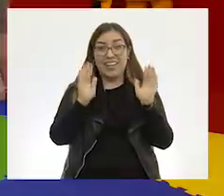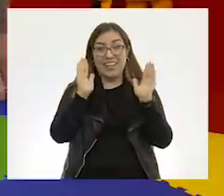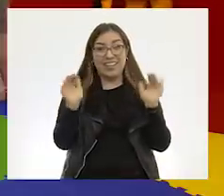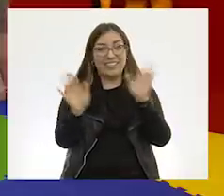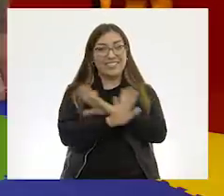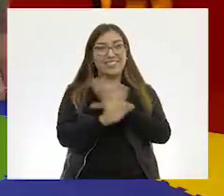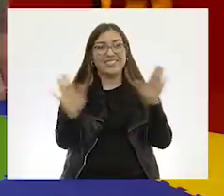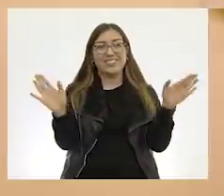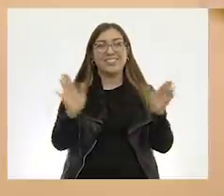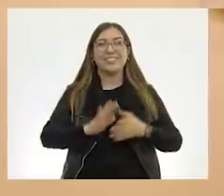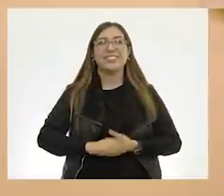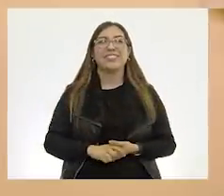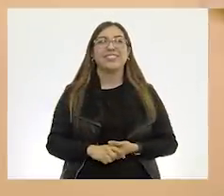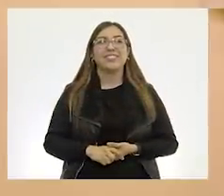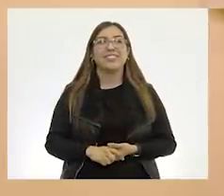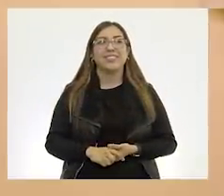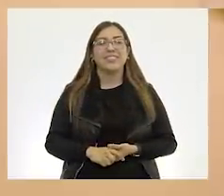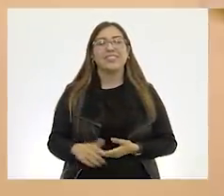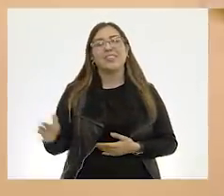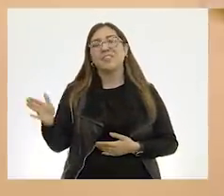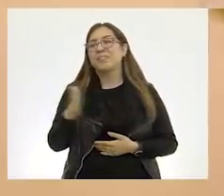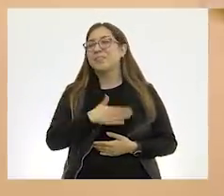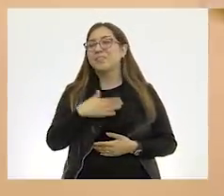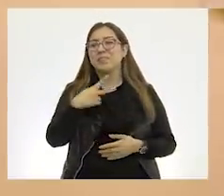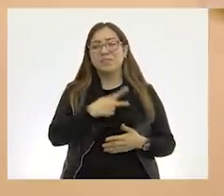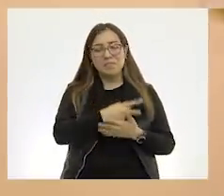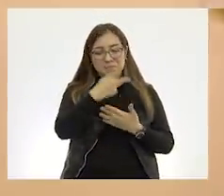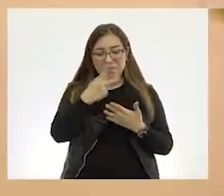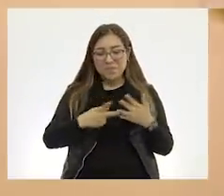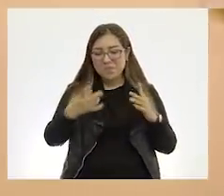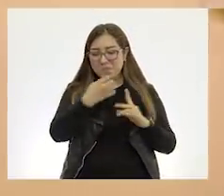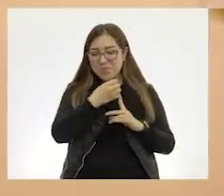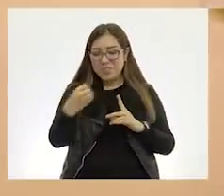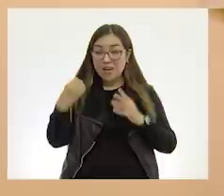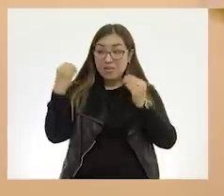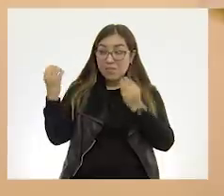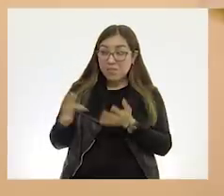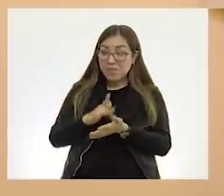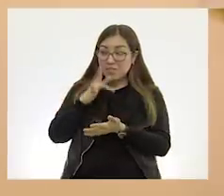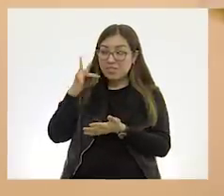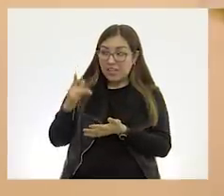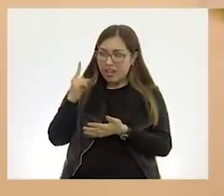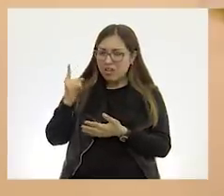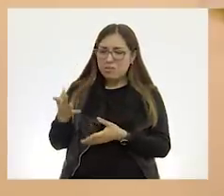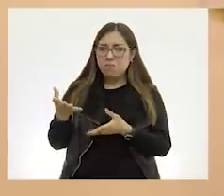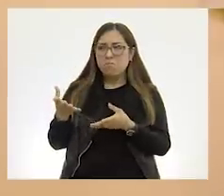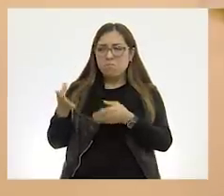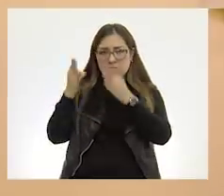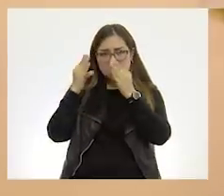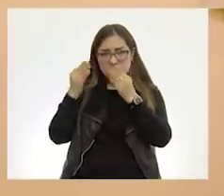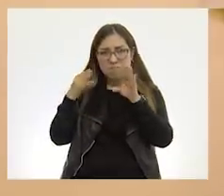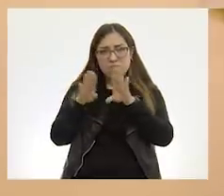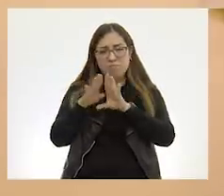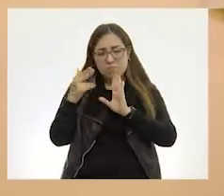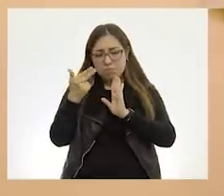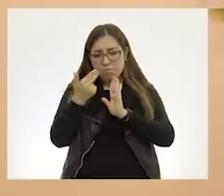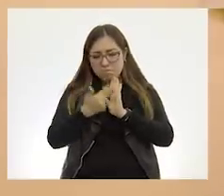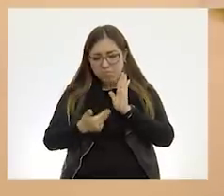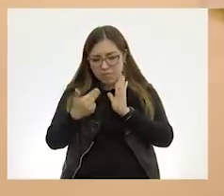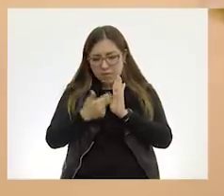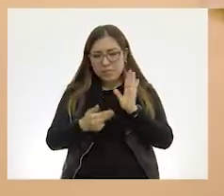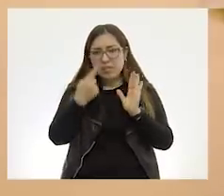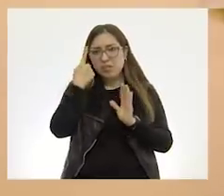¡Adiós! ¡Adiós! ¡Qué buen programa, Evelyn! Muchas gracias por darnos herramientas para disfrutar en casa de